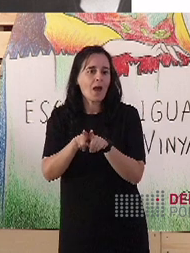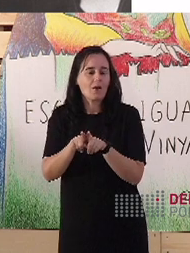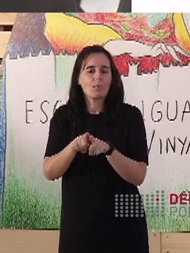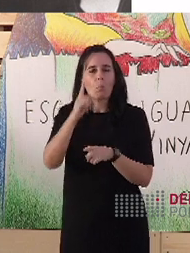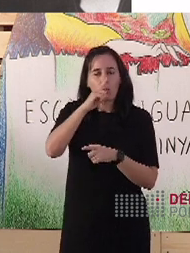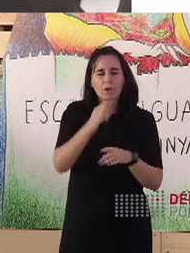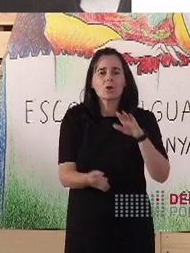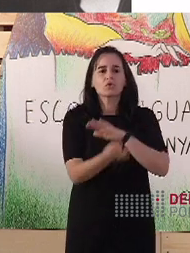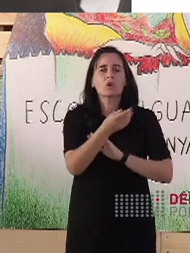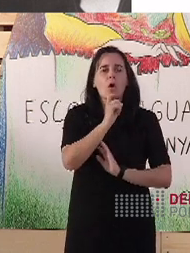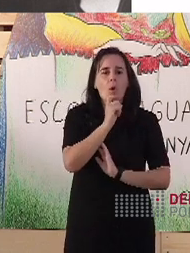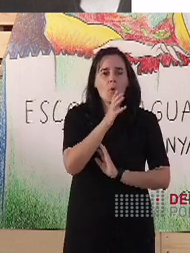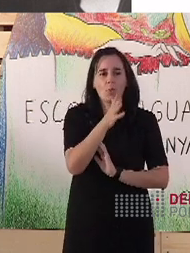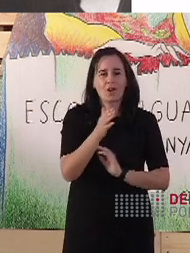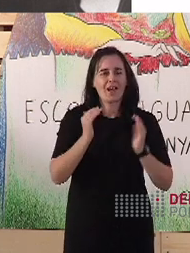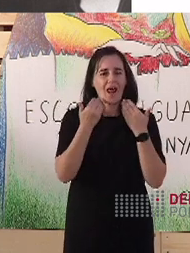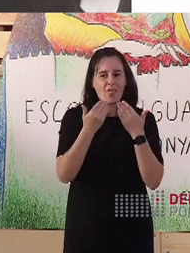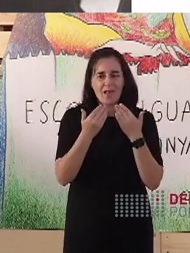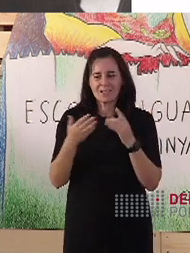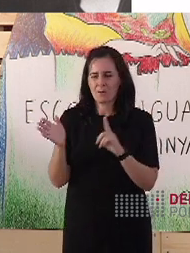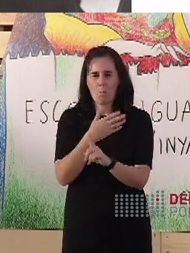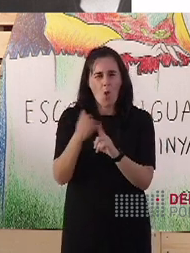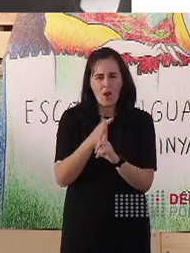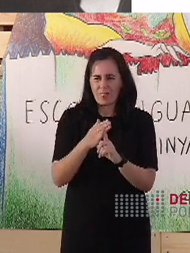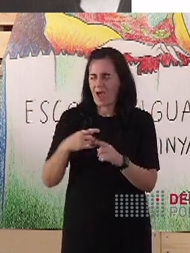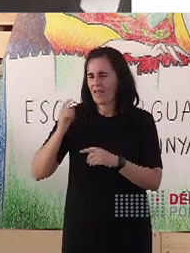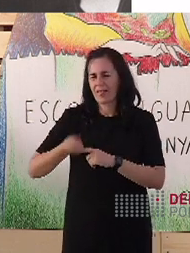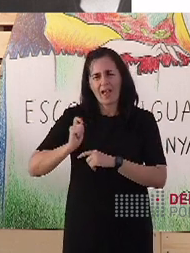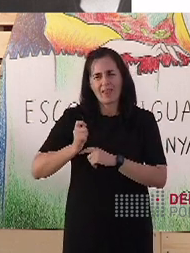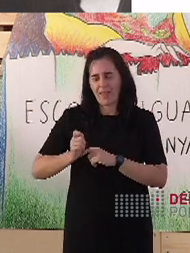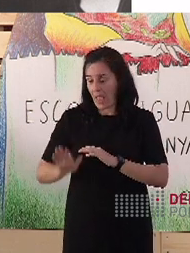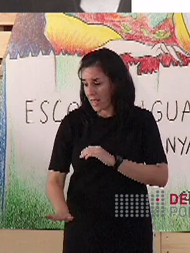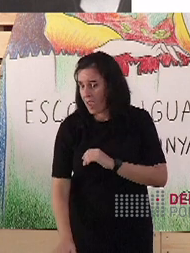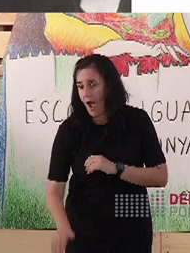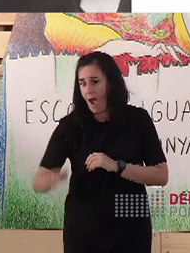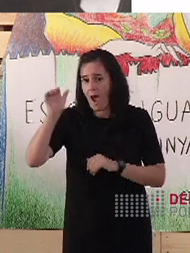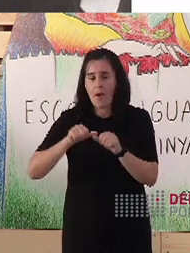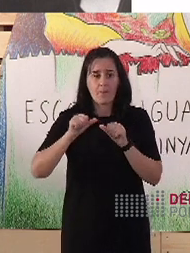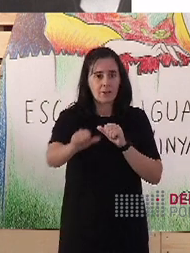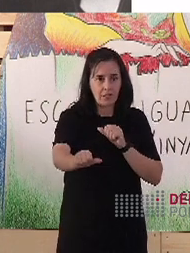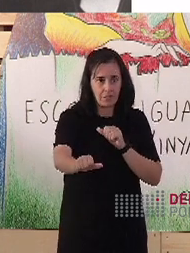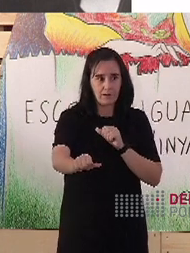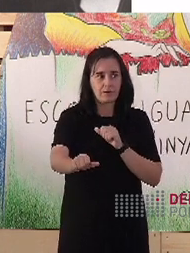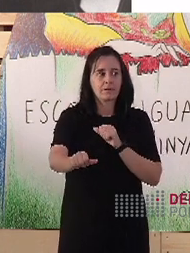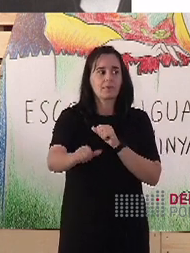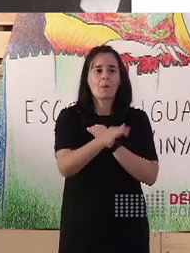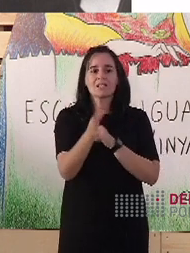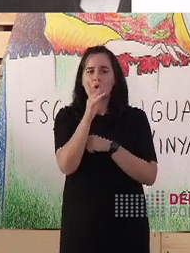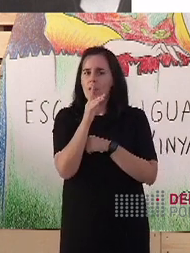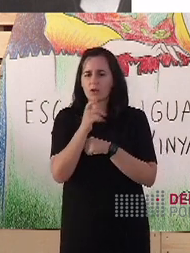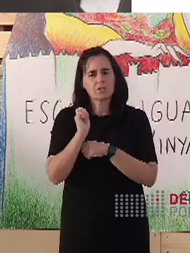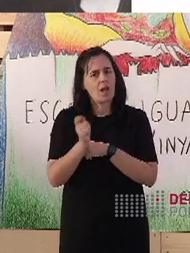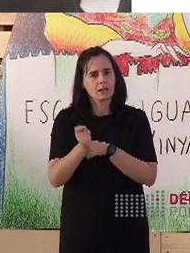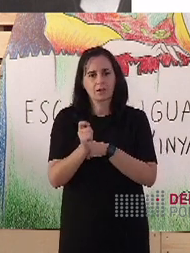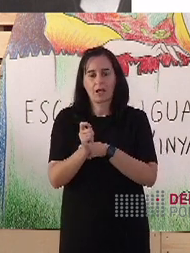reiterada desde que somos niñas, a través de las violaciones sistemáticas. Pero también Sonia Sánchez, que dice: ninguna mujer